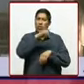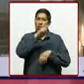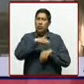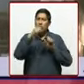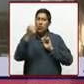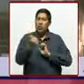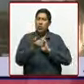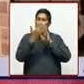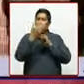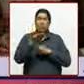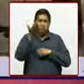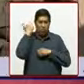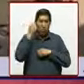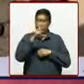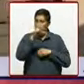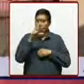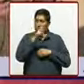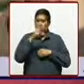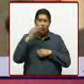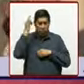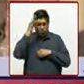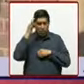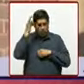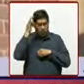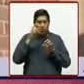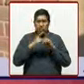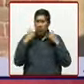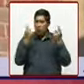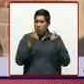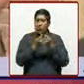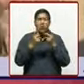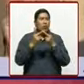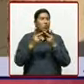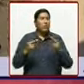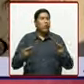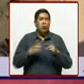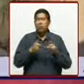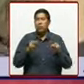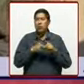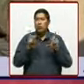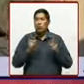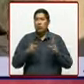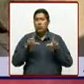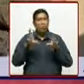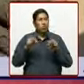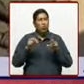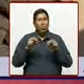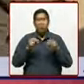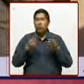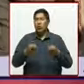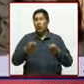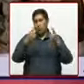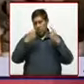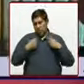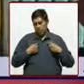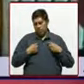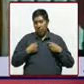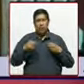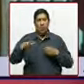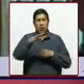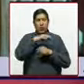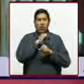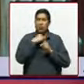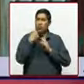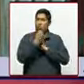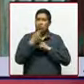haber comparecido este lunes ante la Fiscalía del Departamental de Potosí. Sin embargo, él mismo tampoco se ha hecho presente. En ese